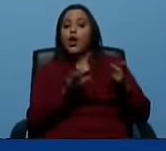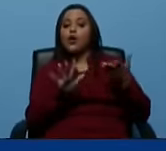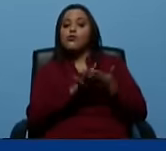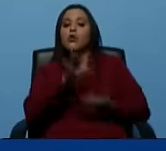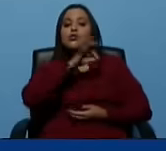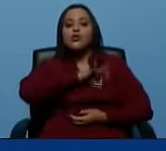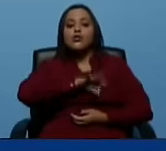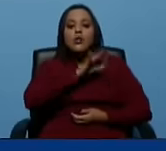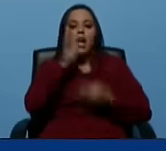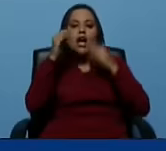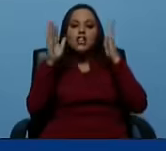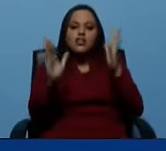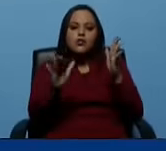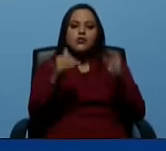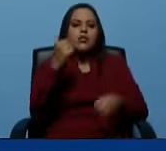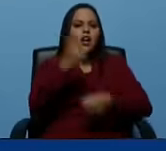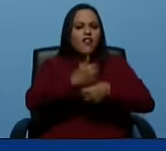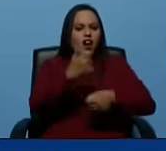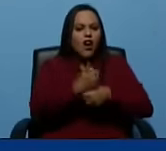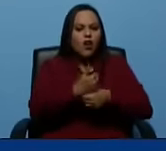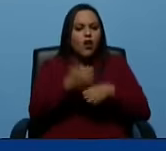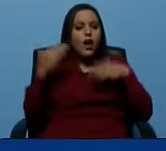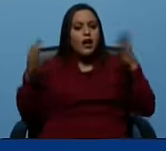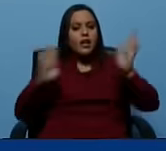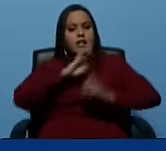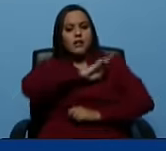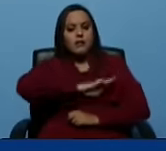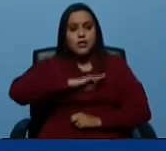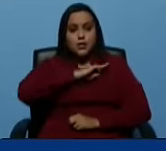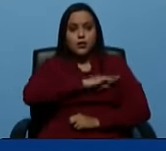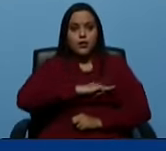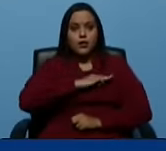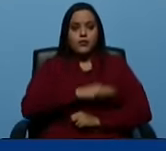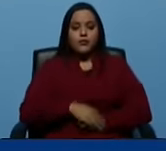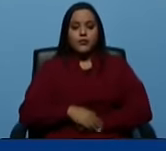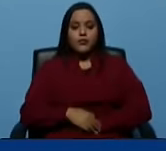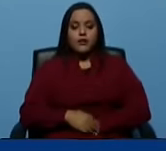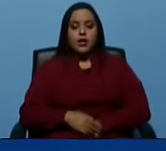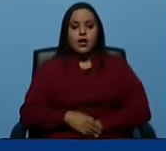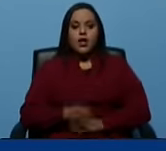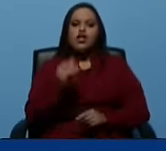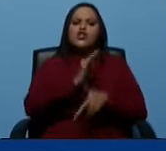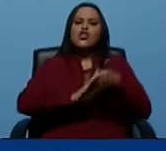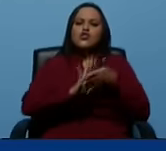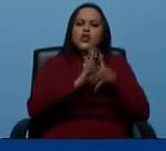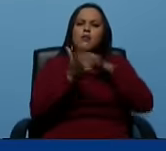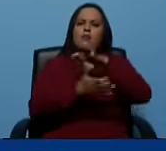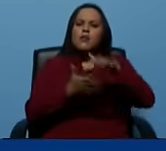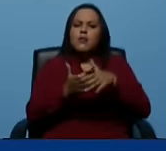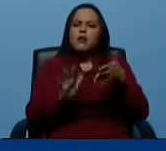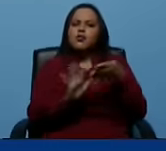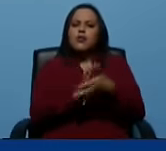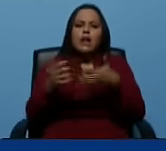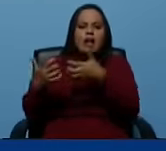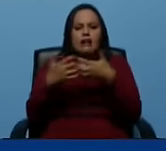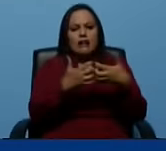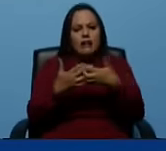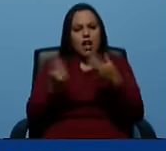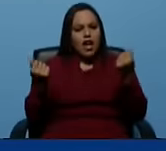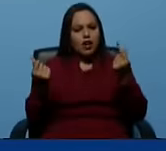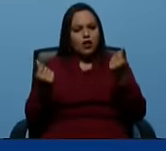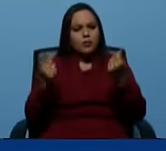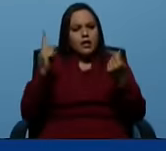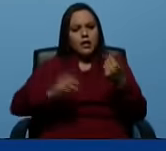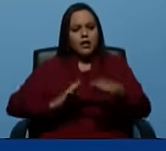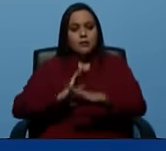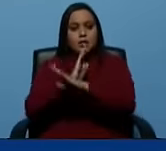temas laborales, sociales, las grandes misiones y curar las heridas de la guerra económica definitivamente y de las